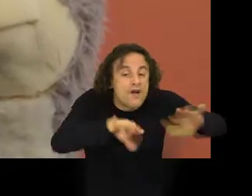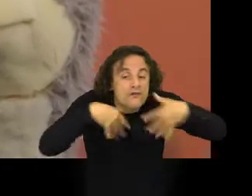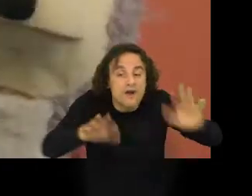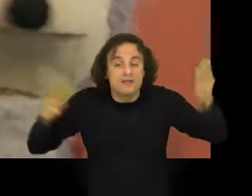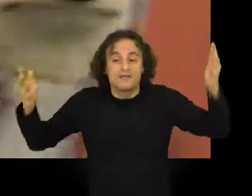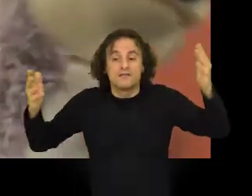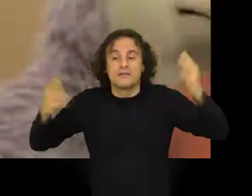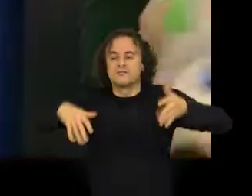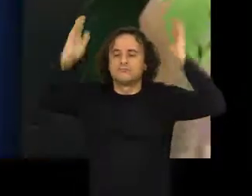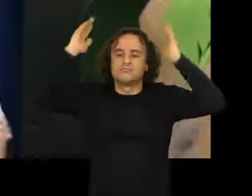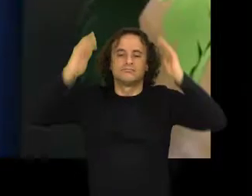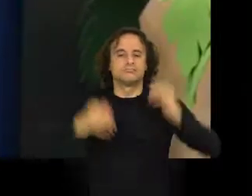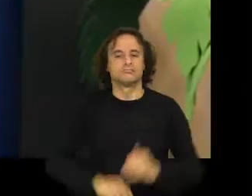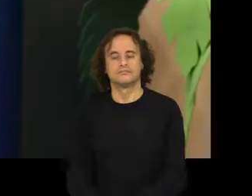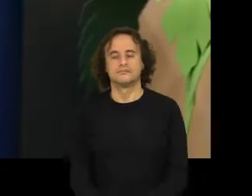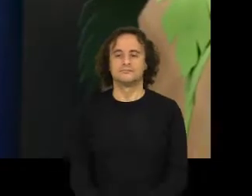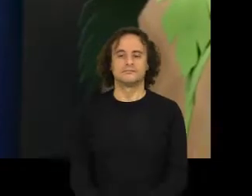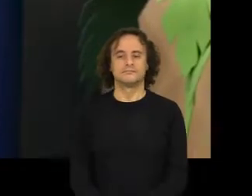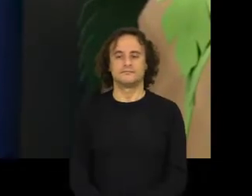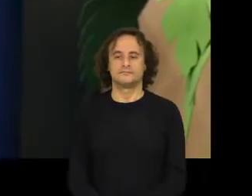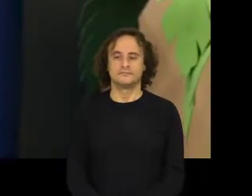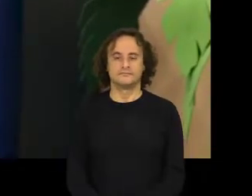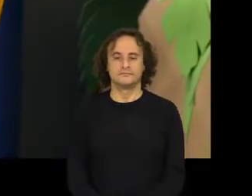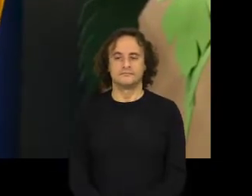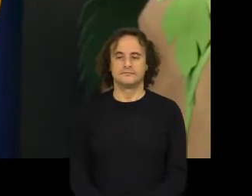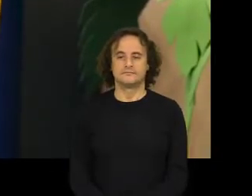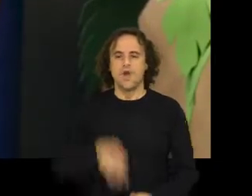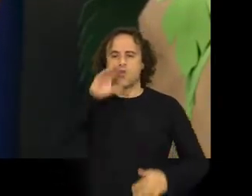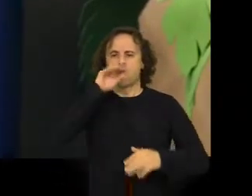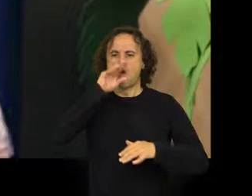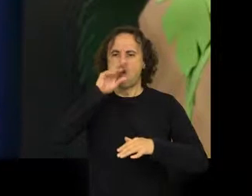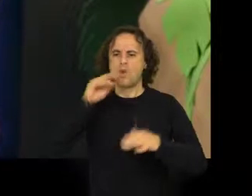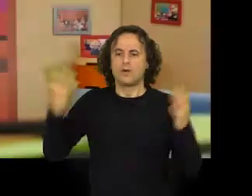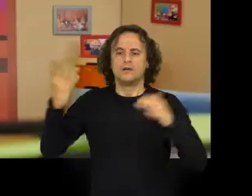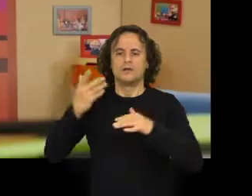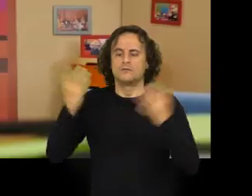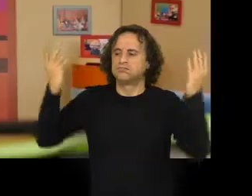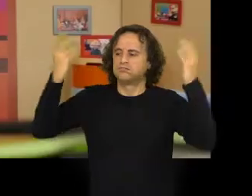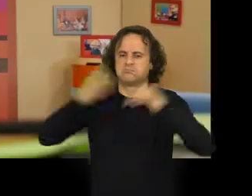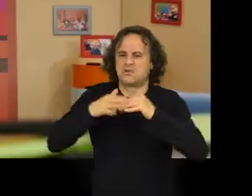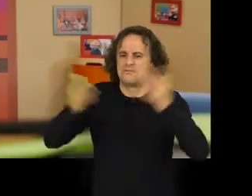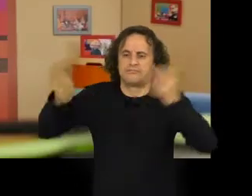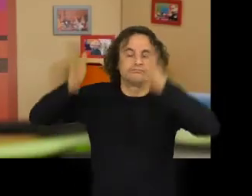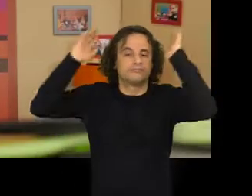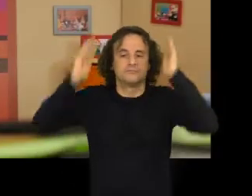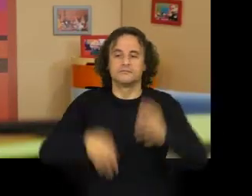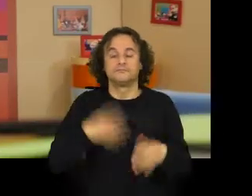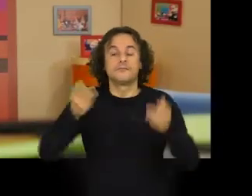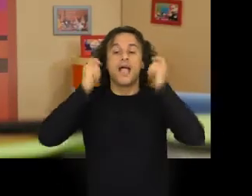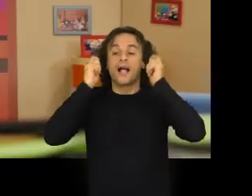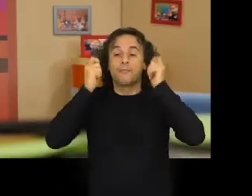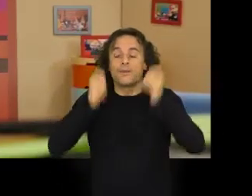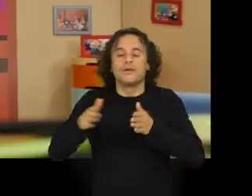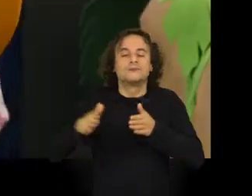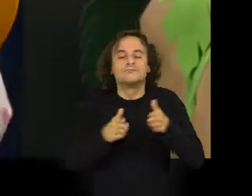¡Fora! ¡Veña! ¡Oi, non sei para que houvei! Carapuchiña Vermella ía